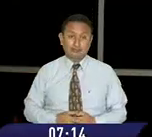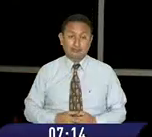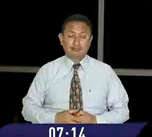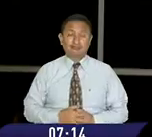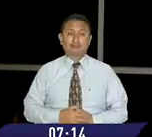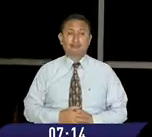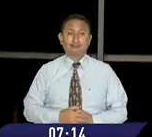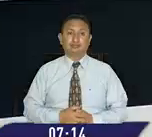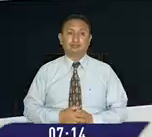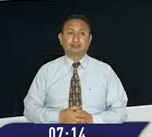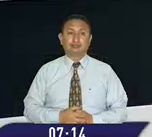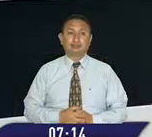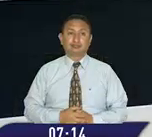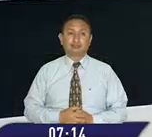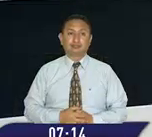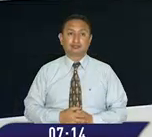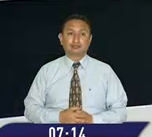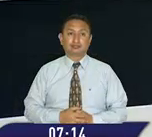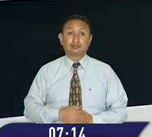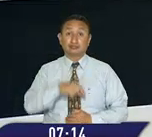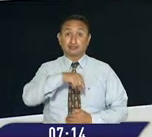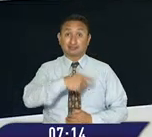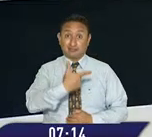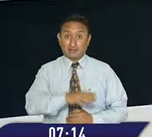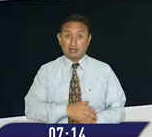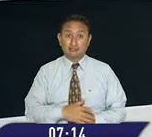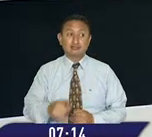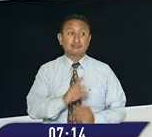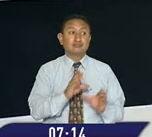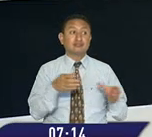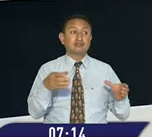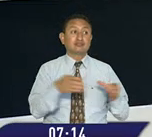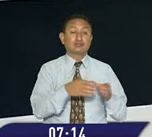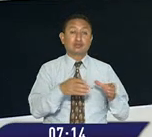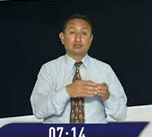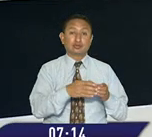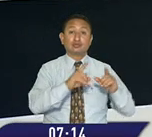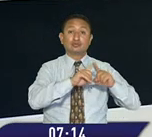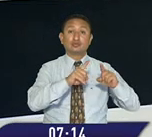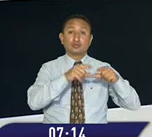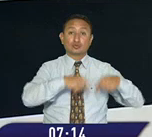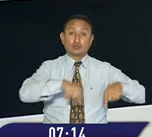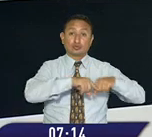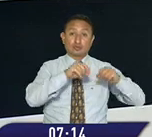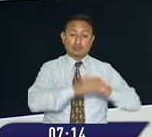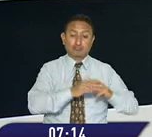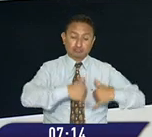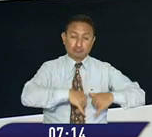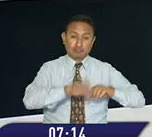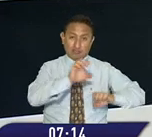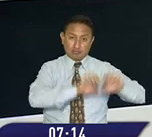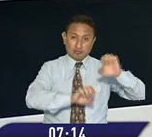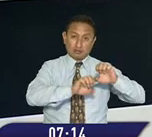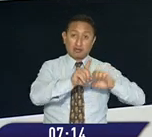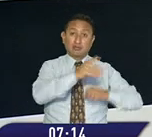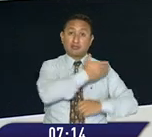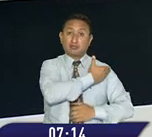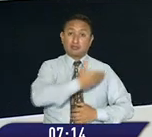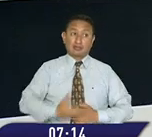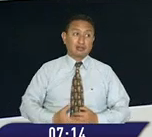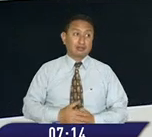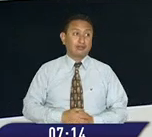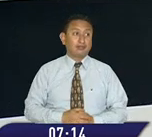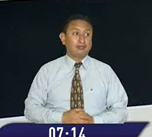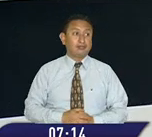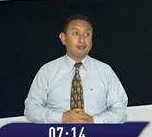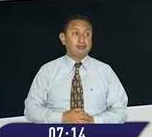Navarro. Y hay luz verde para que la comisión pluripartidista continúe su evaluación a la presidenta de